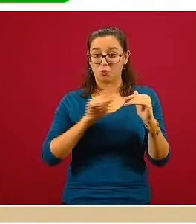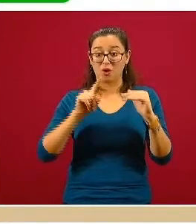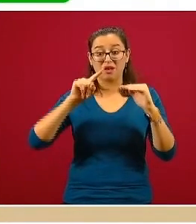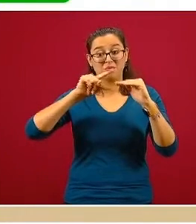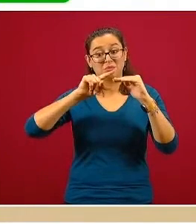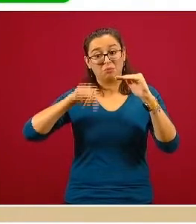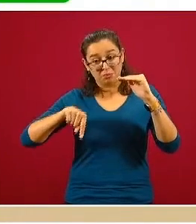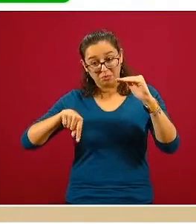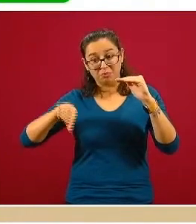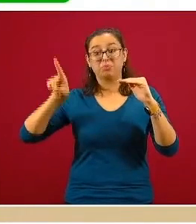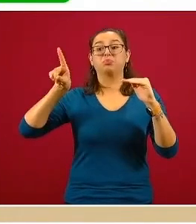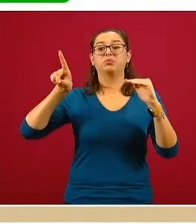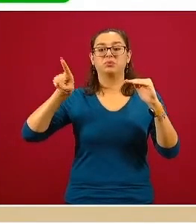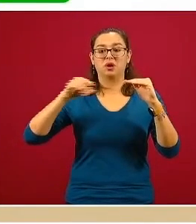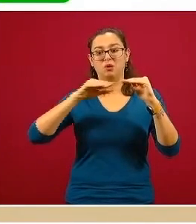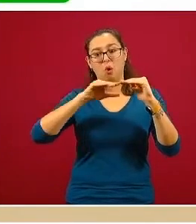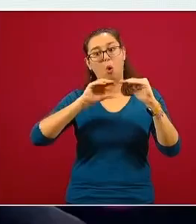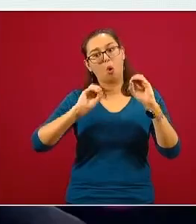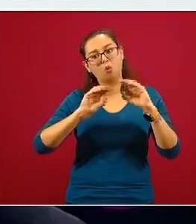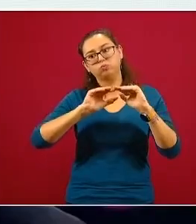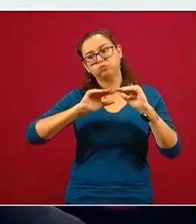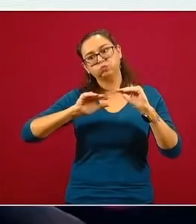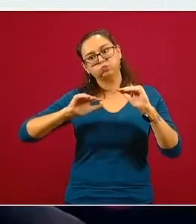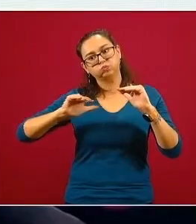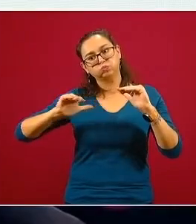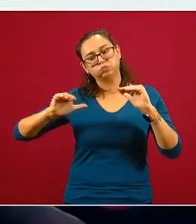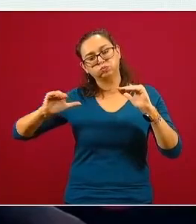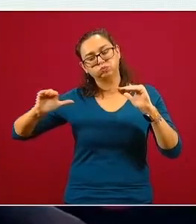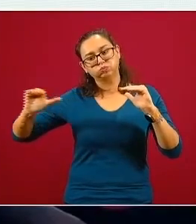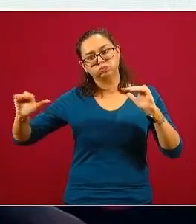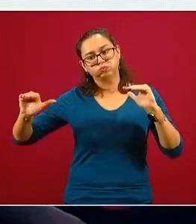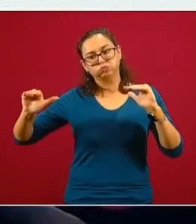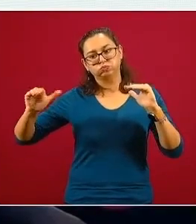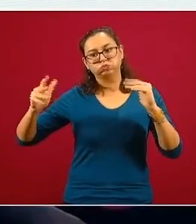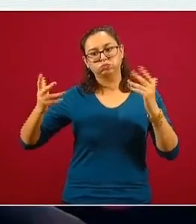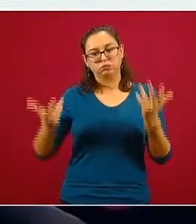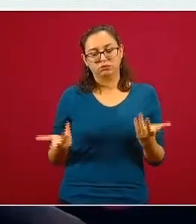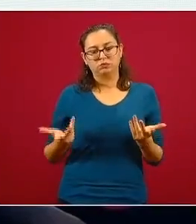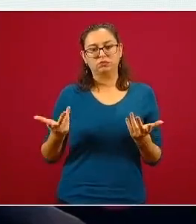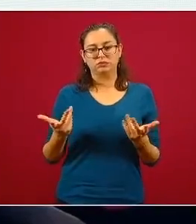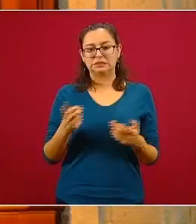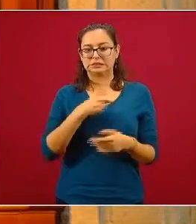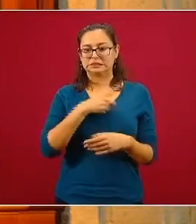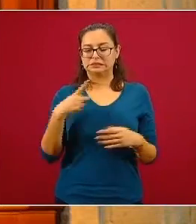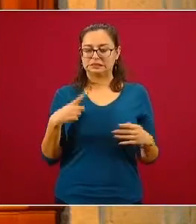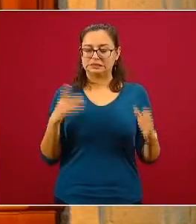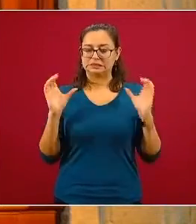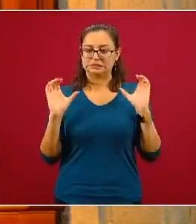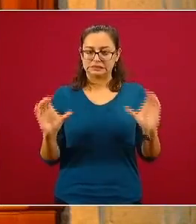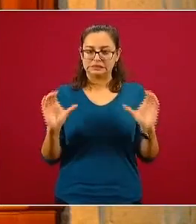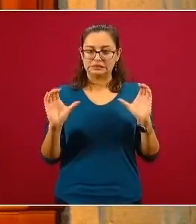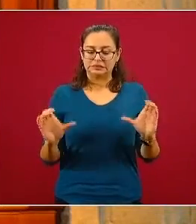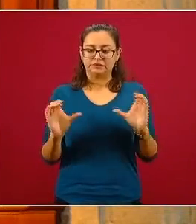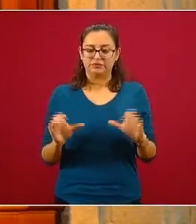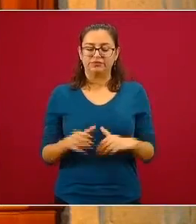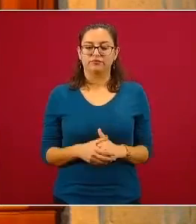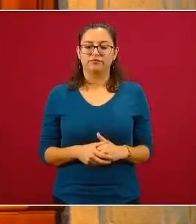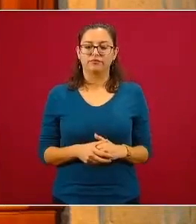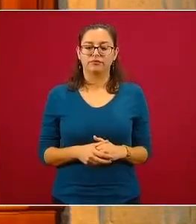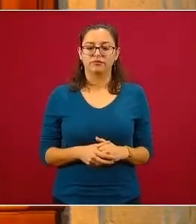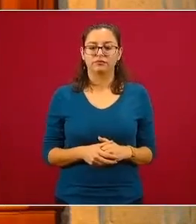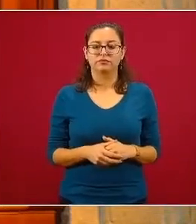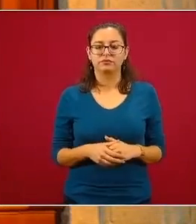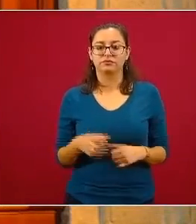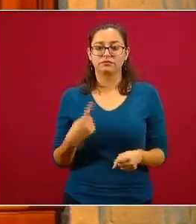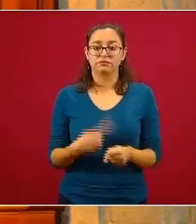descenso no se vuelva una meseta o no cambie la tendencia a ser ascendente. Vemos que es 9%